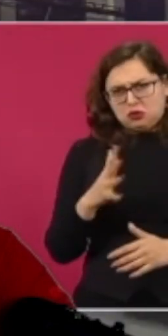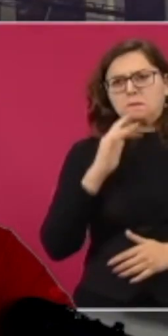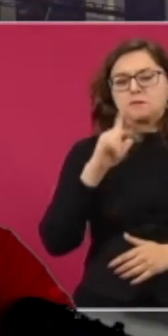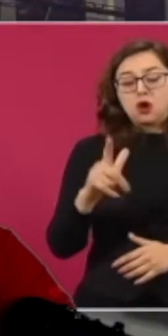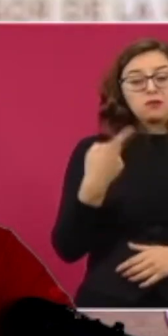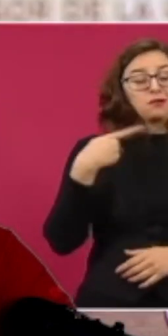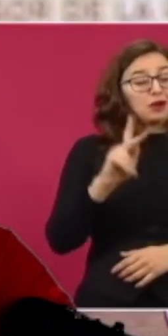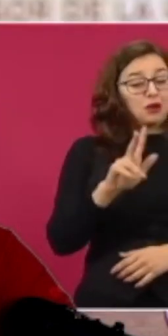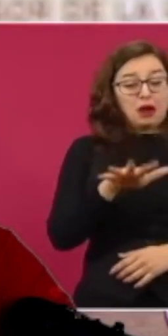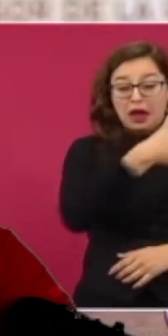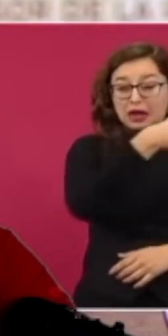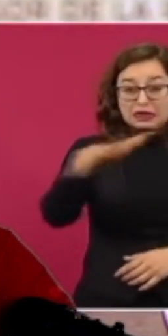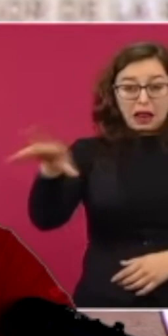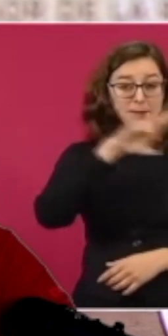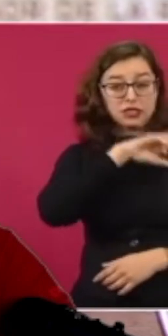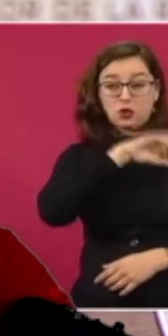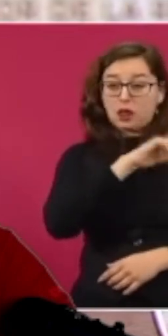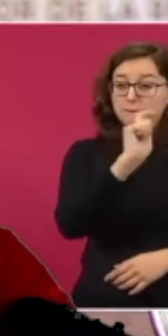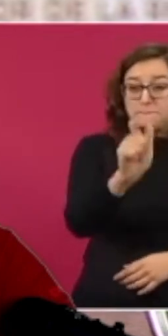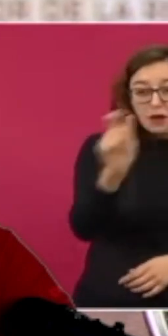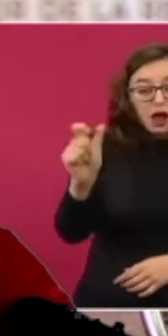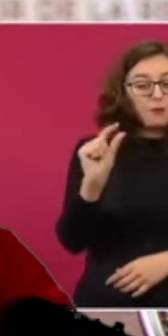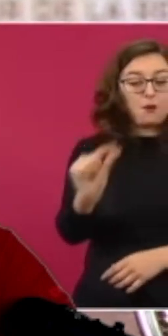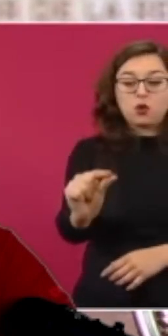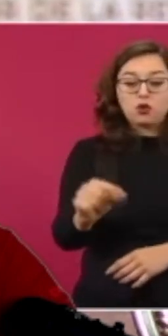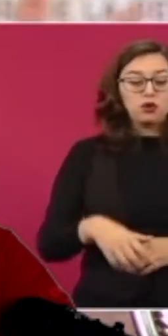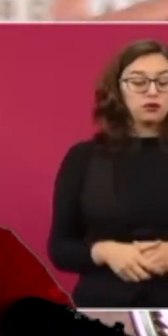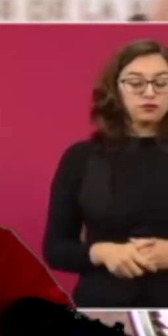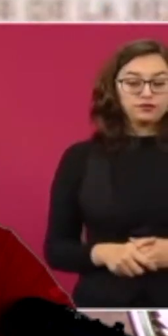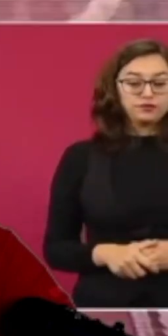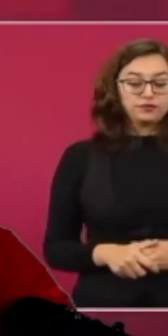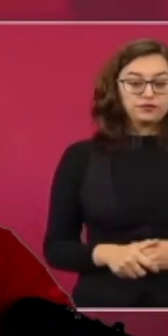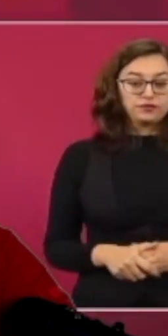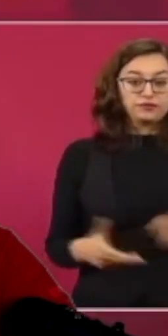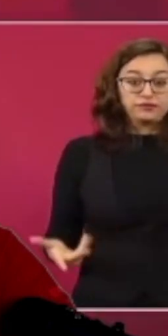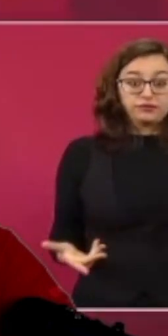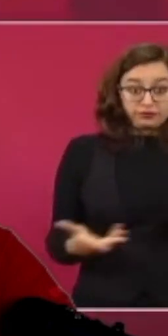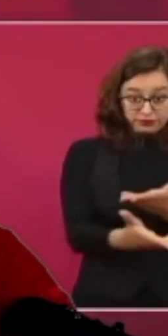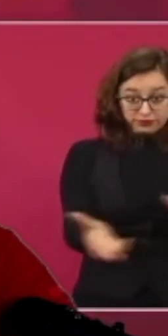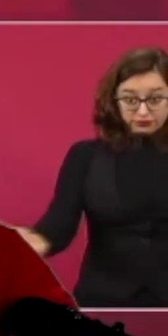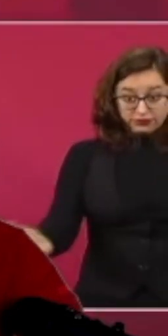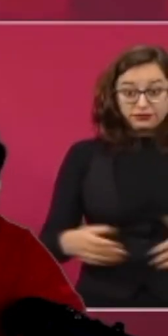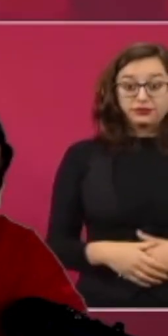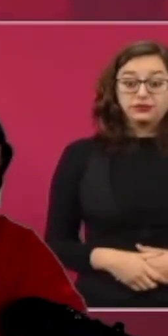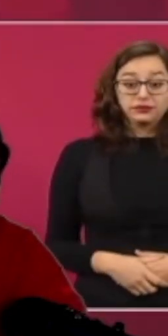les pagan muy mal. Bueno, el ejemplo son ustedes.